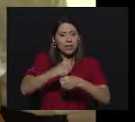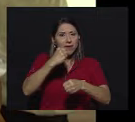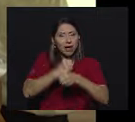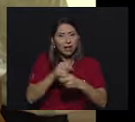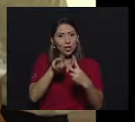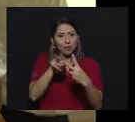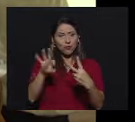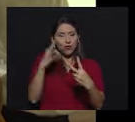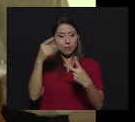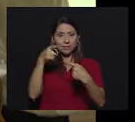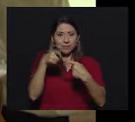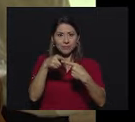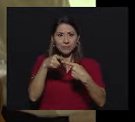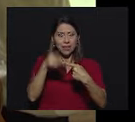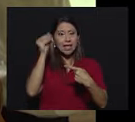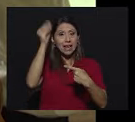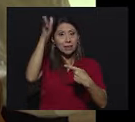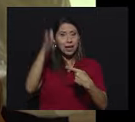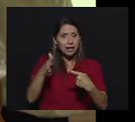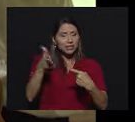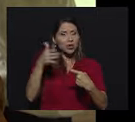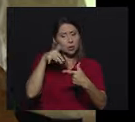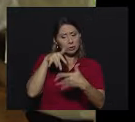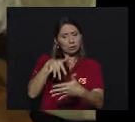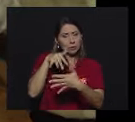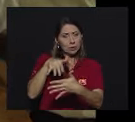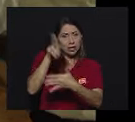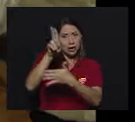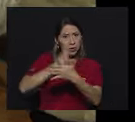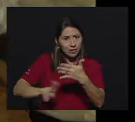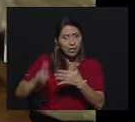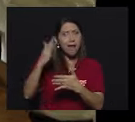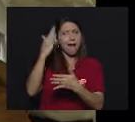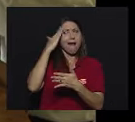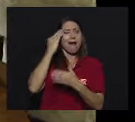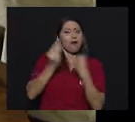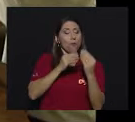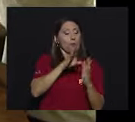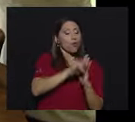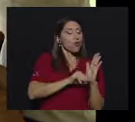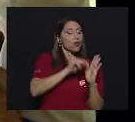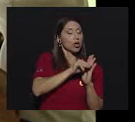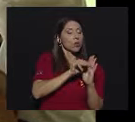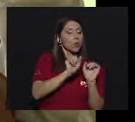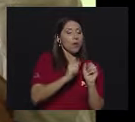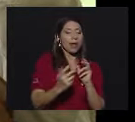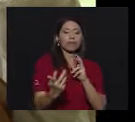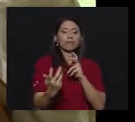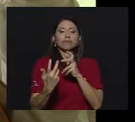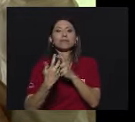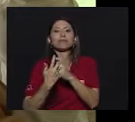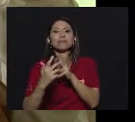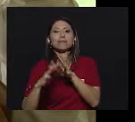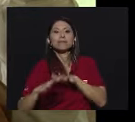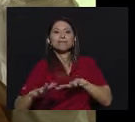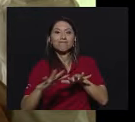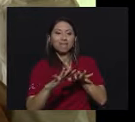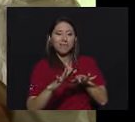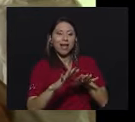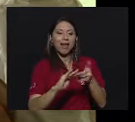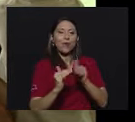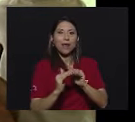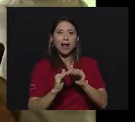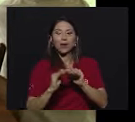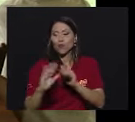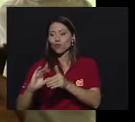es que el maestro esté formado en las universidades de manera que pueda contextualizar el currículum a la realidad de tanto urbano como